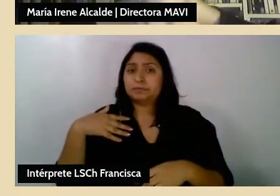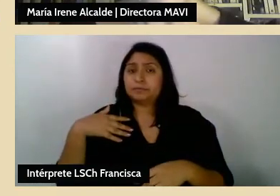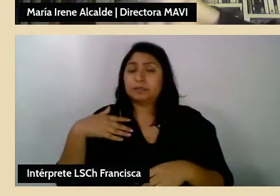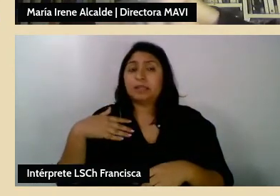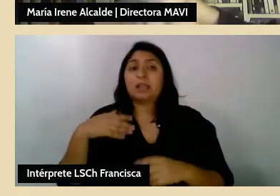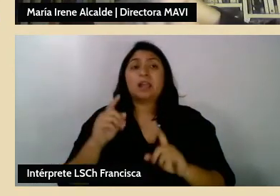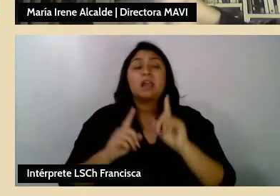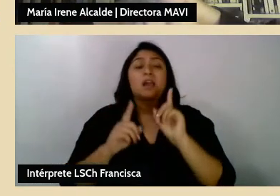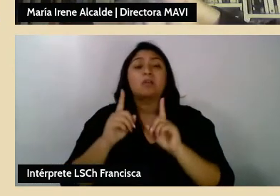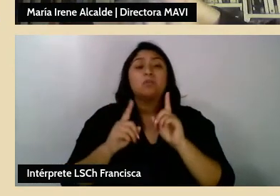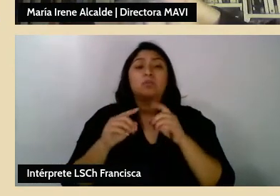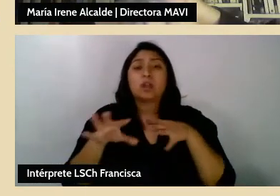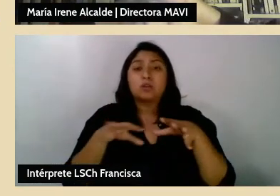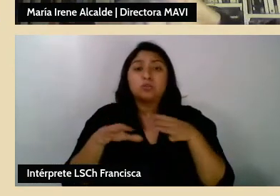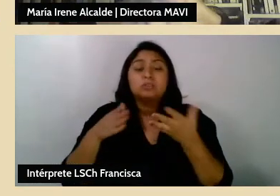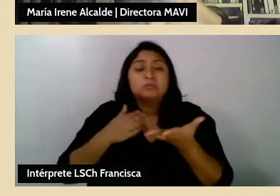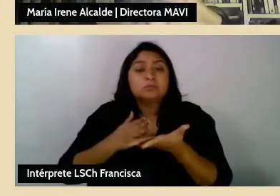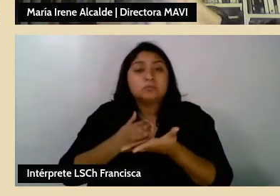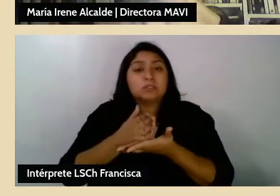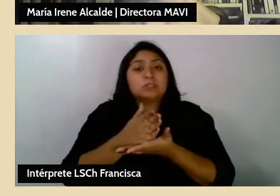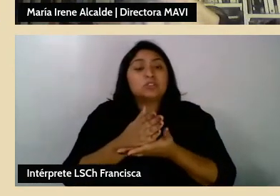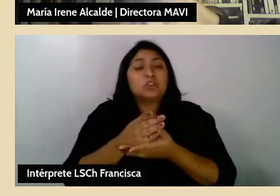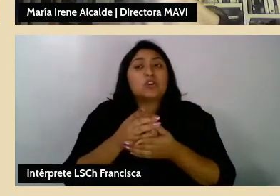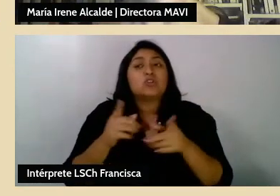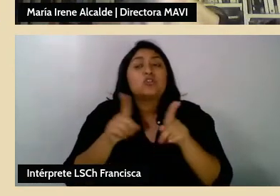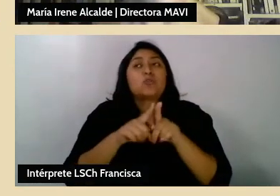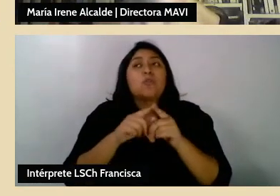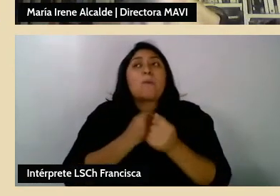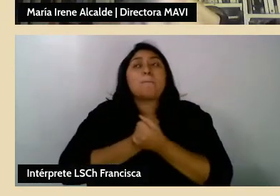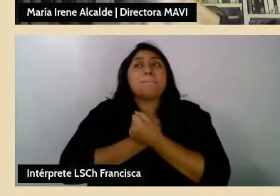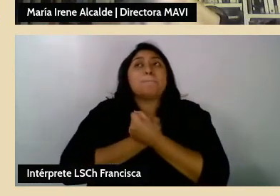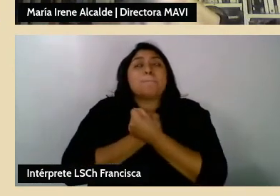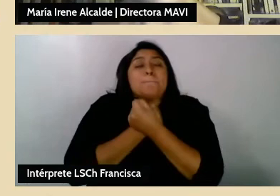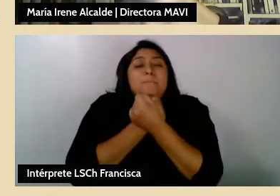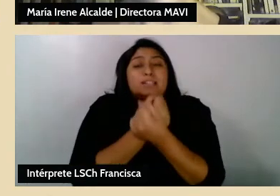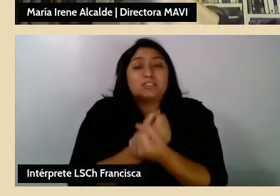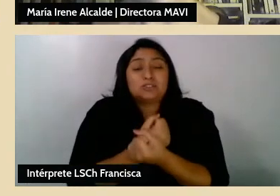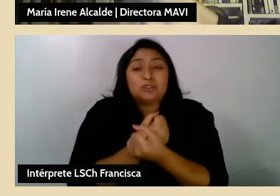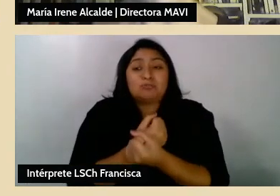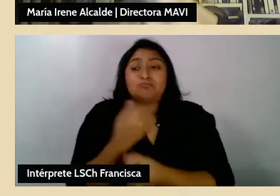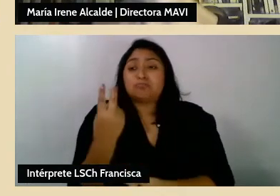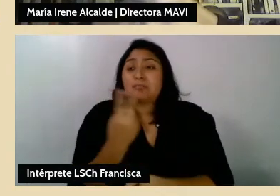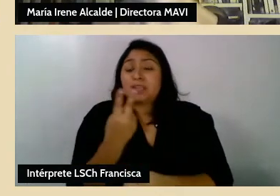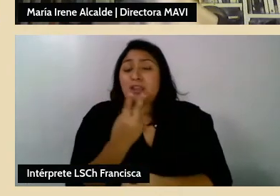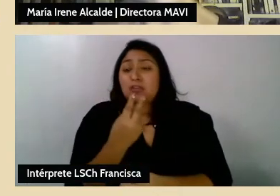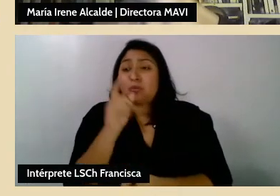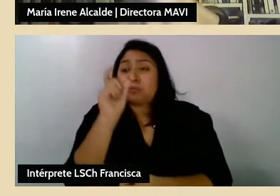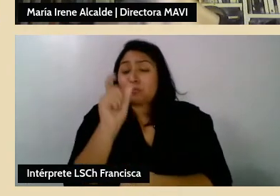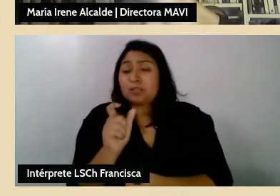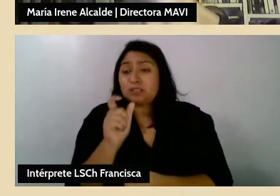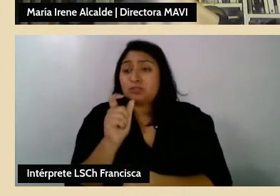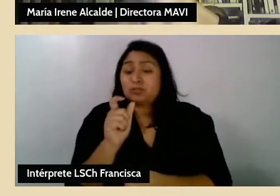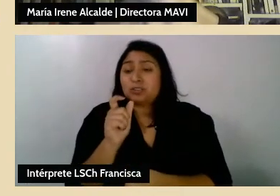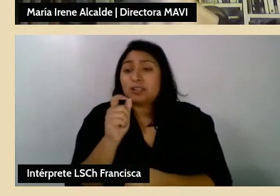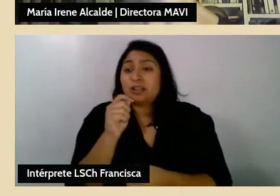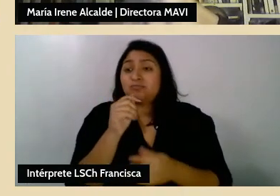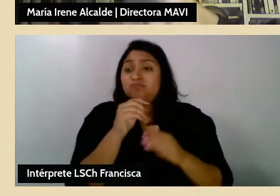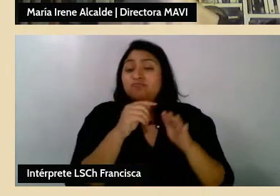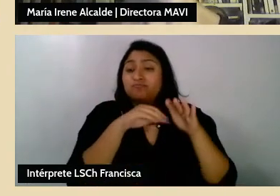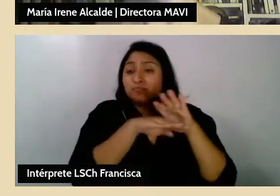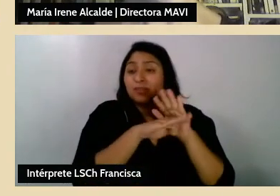como la pasión de un par de coleccionistas termine con